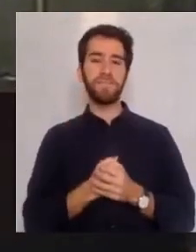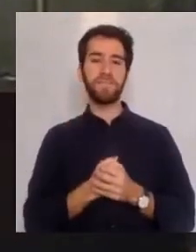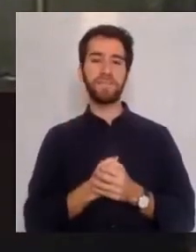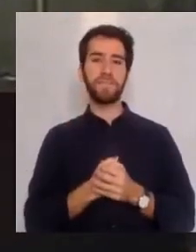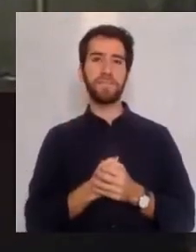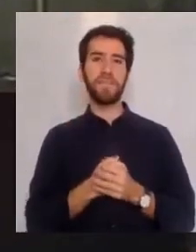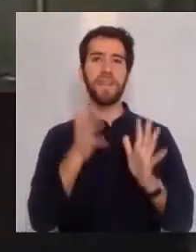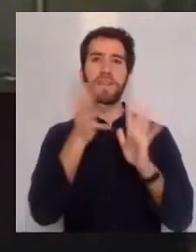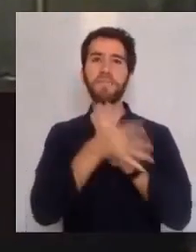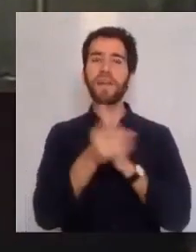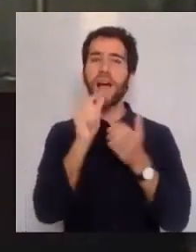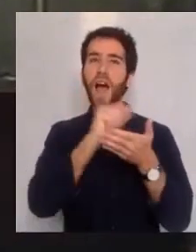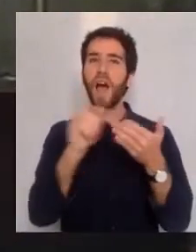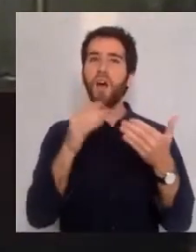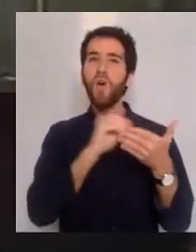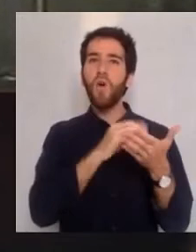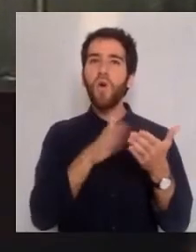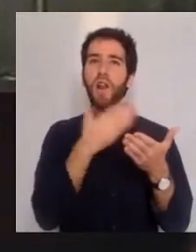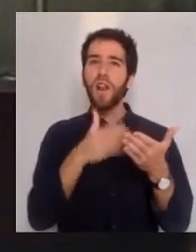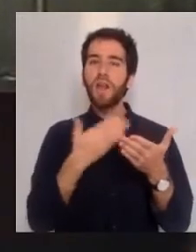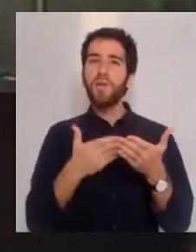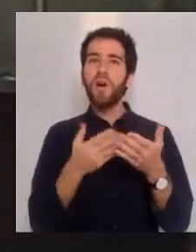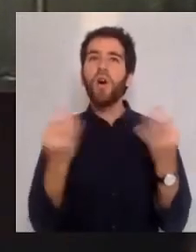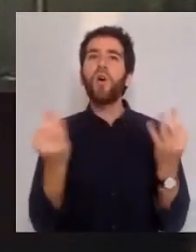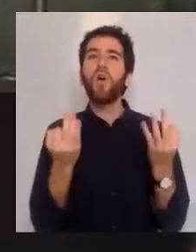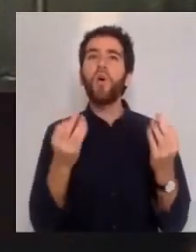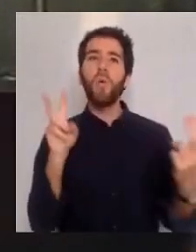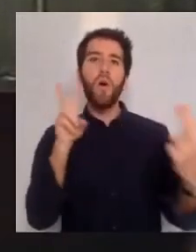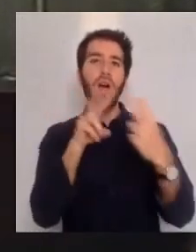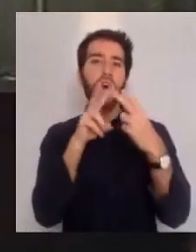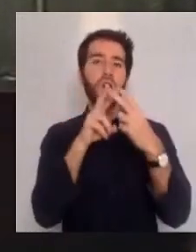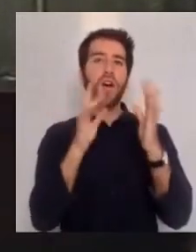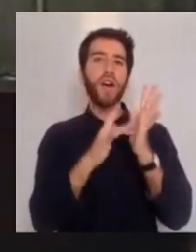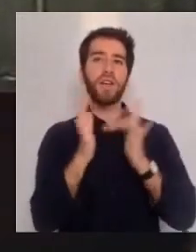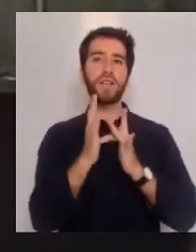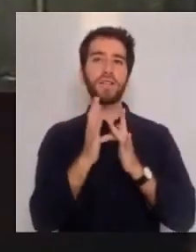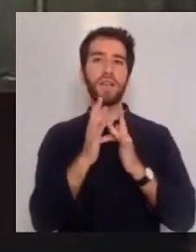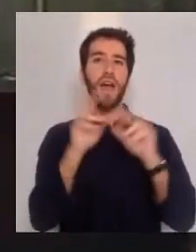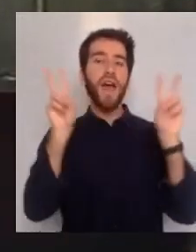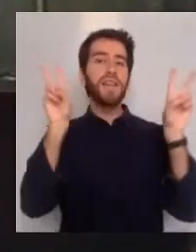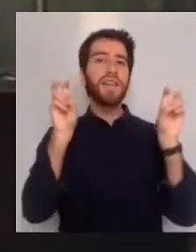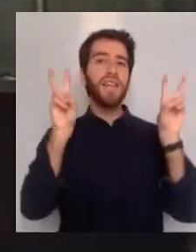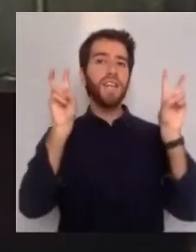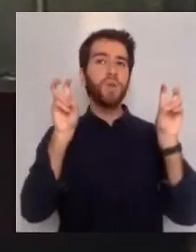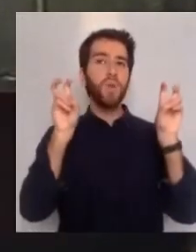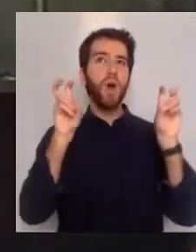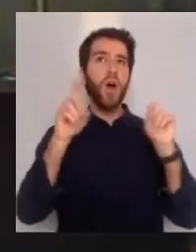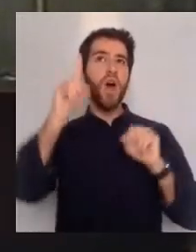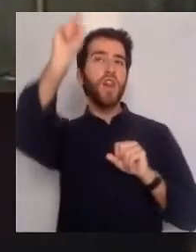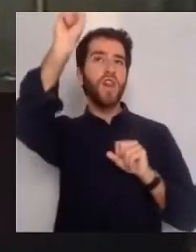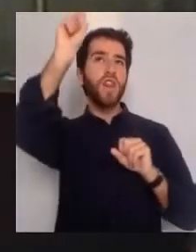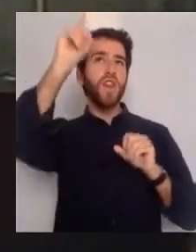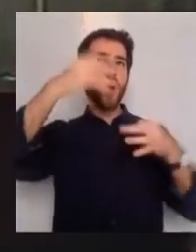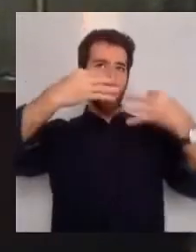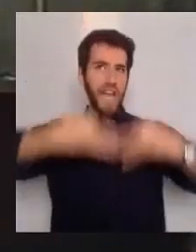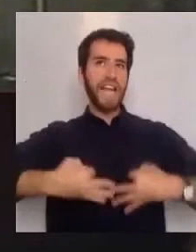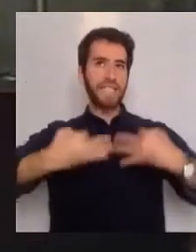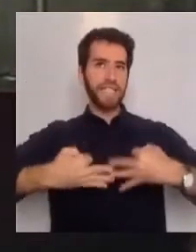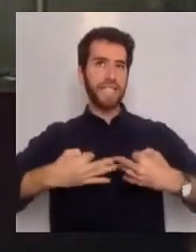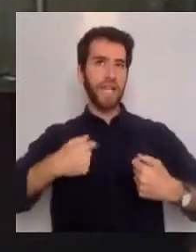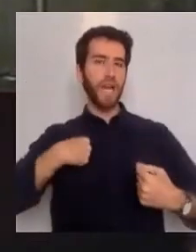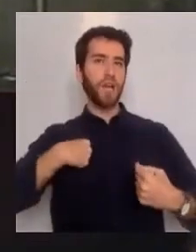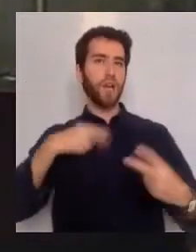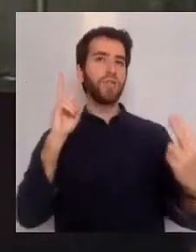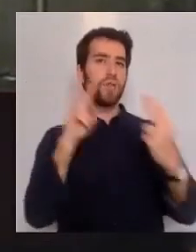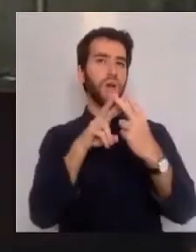encontró a Cristo. El libro se titula «Dios existe, yo lo encontré».